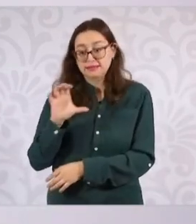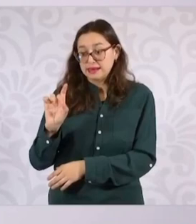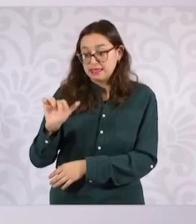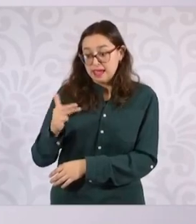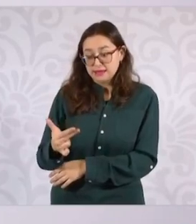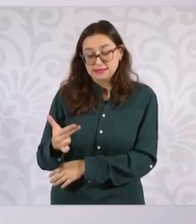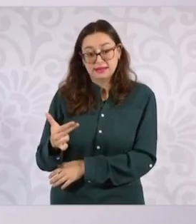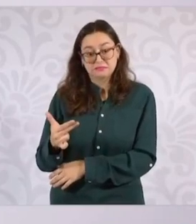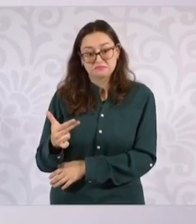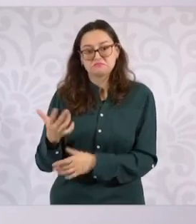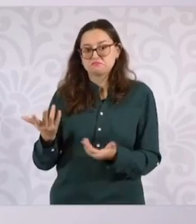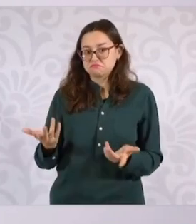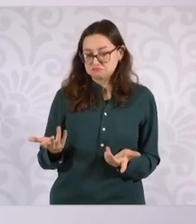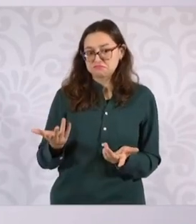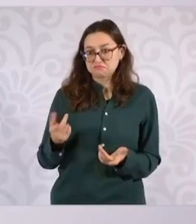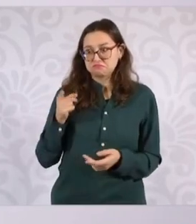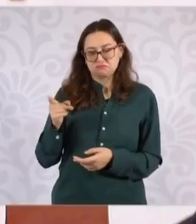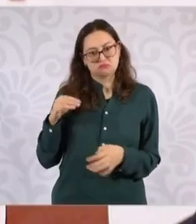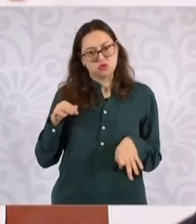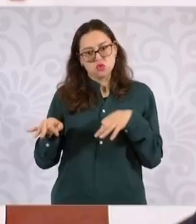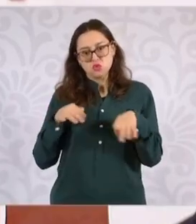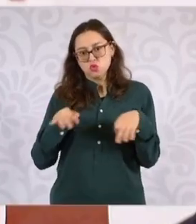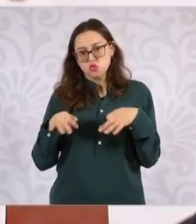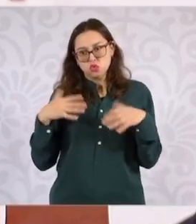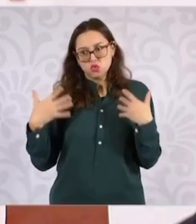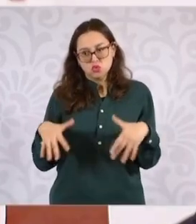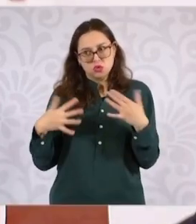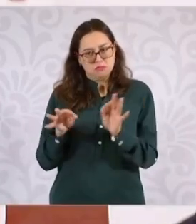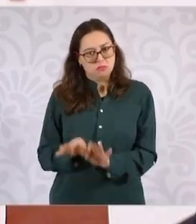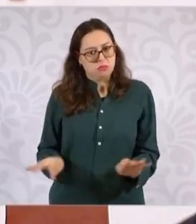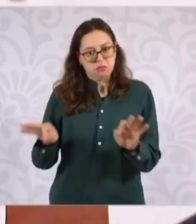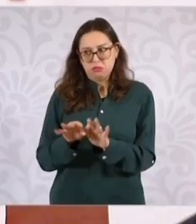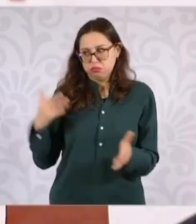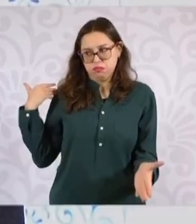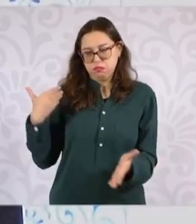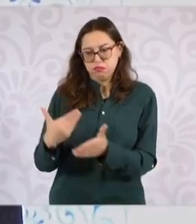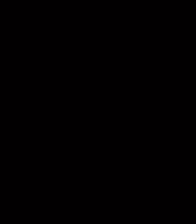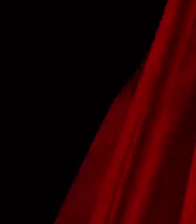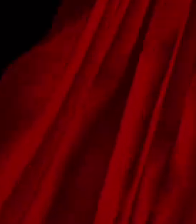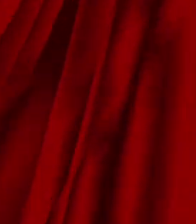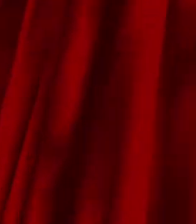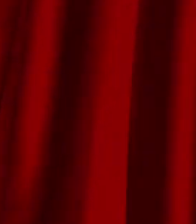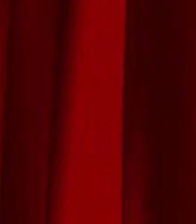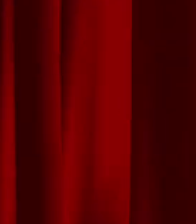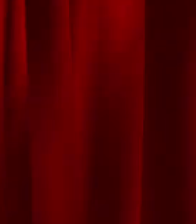Humanos ha hecho un papel muy importante y siempre puede mejorar.